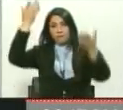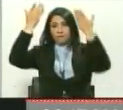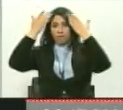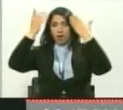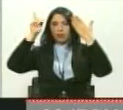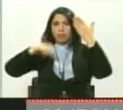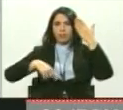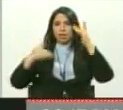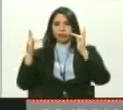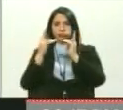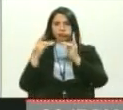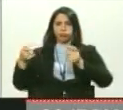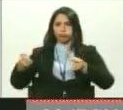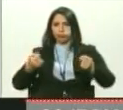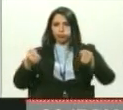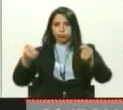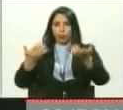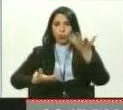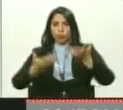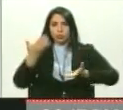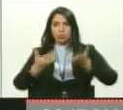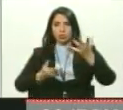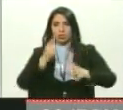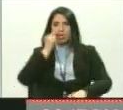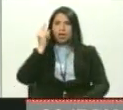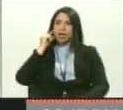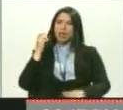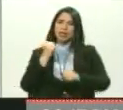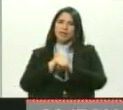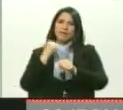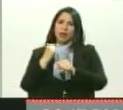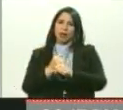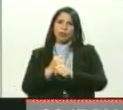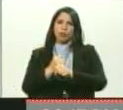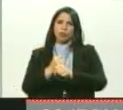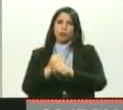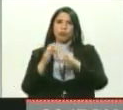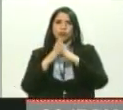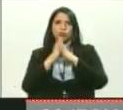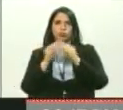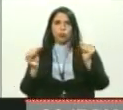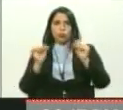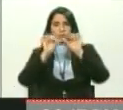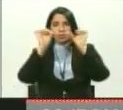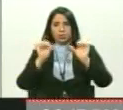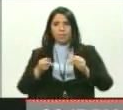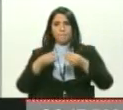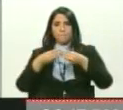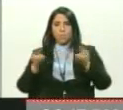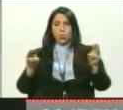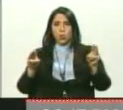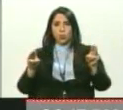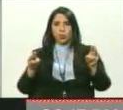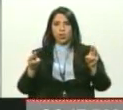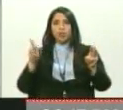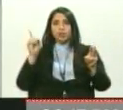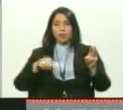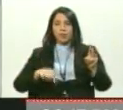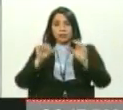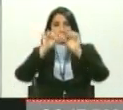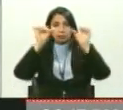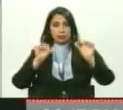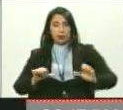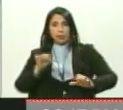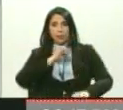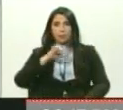a los camilleros, a las cocineras, a los trabajadores, a los obreros, a todo el sistema público y al sistema privado por el esfuerzo